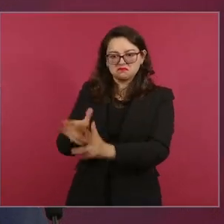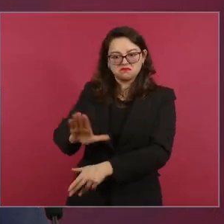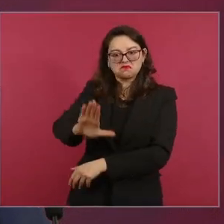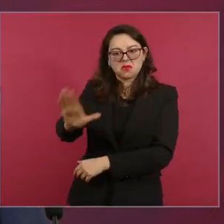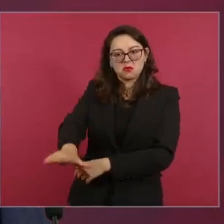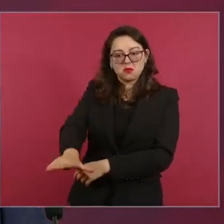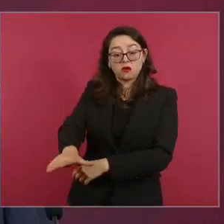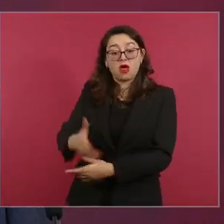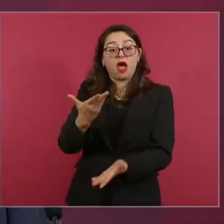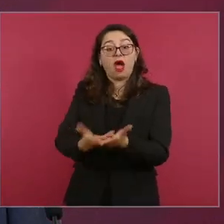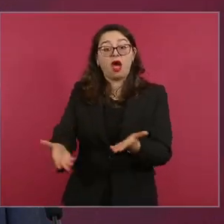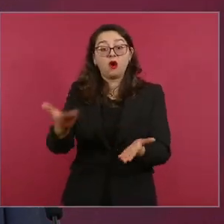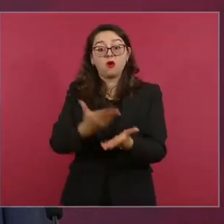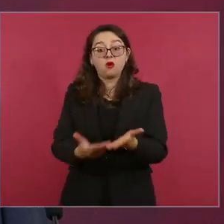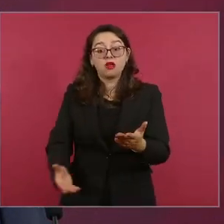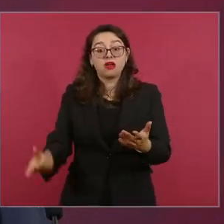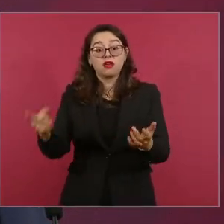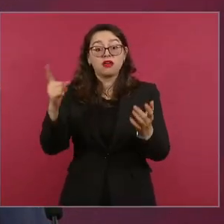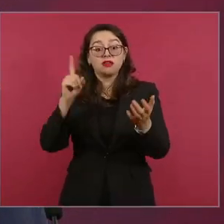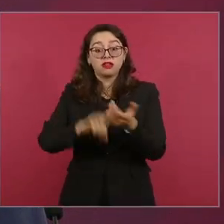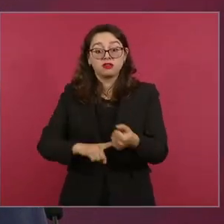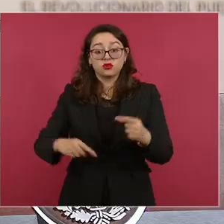hoy es santo.